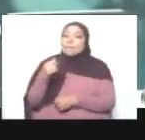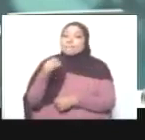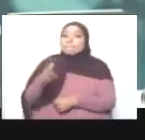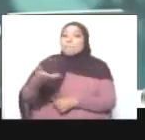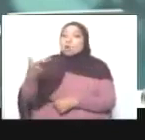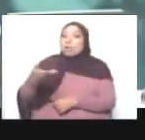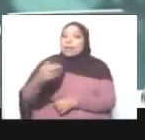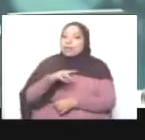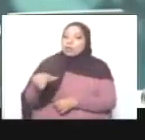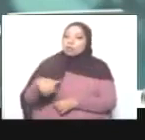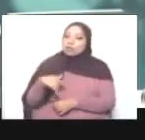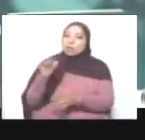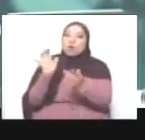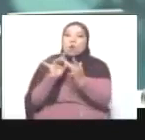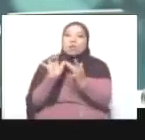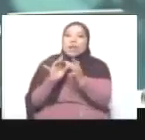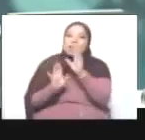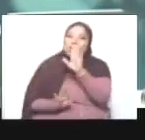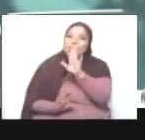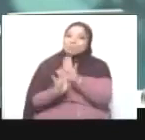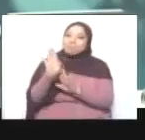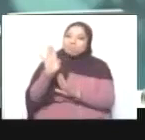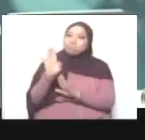para nosotros poder avanzar